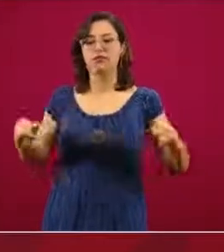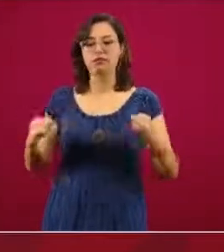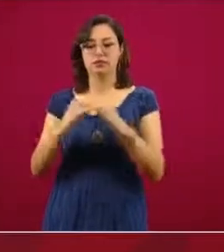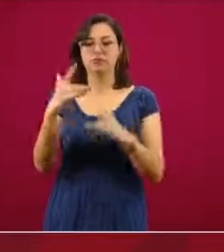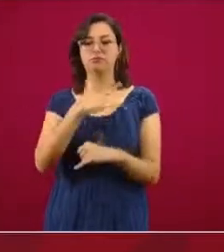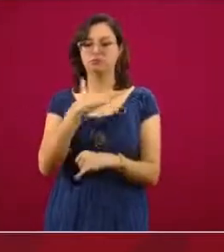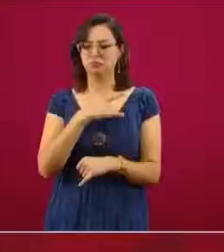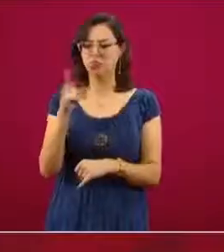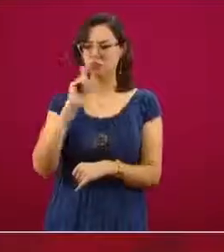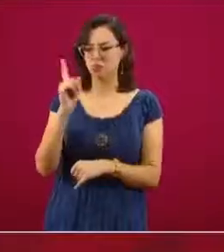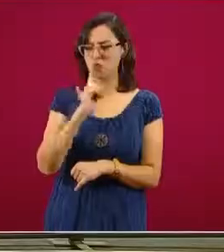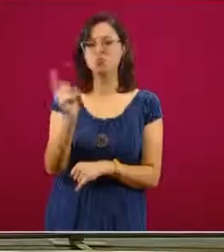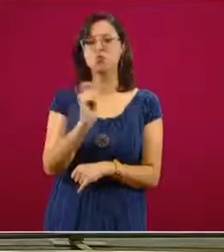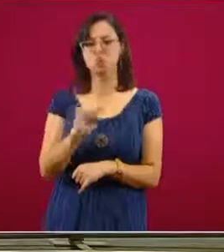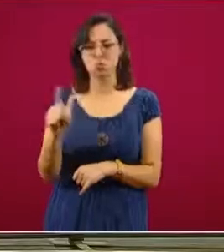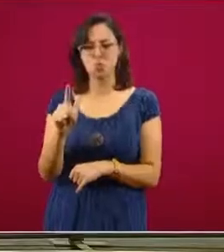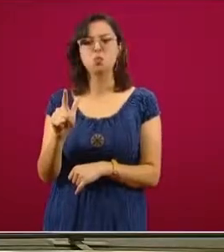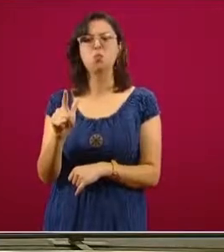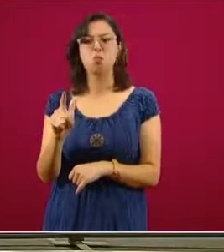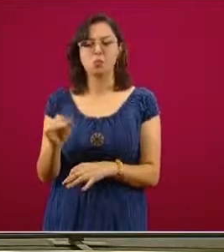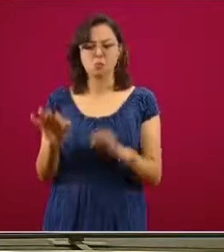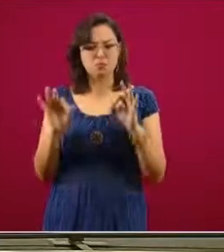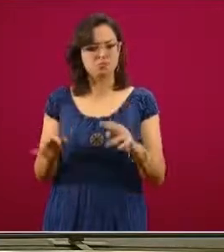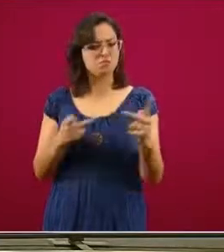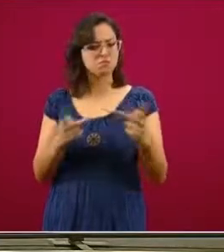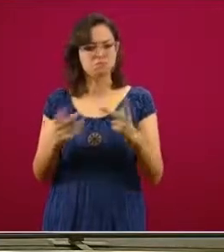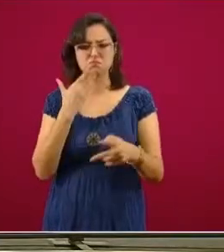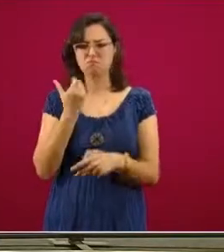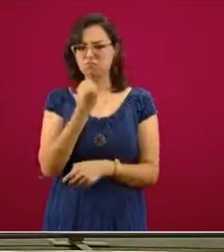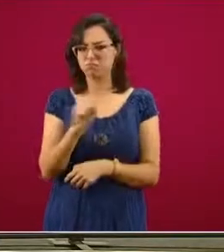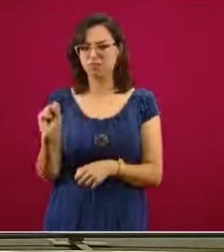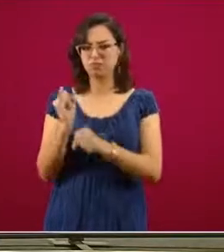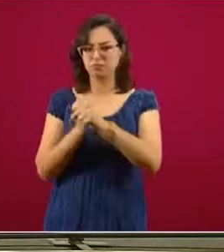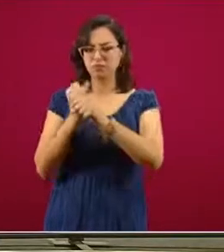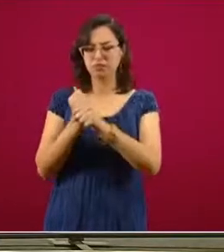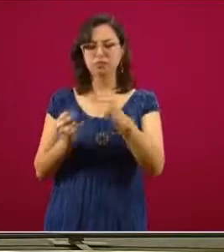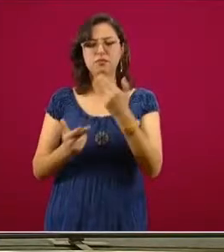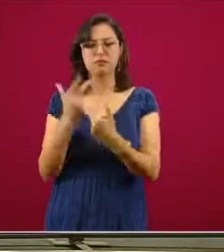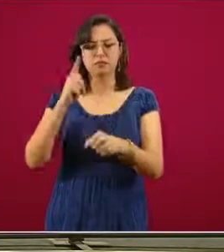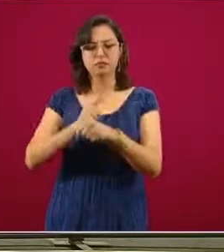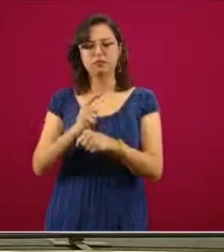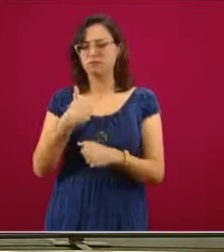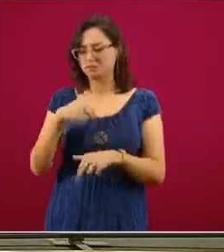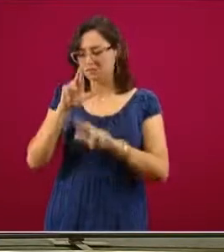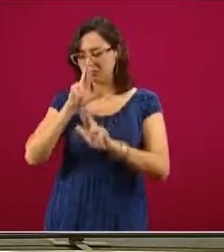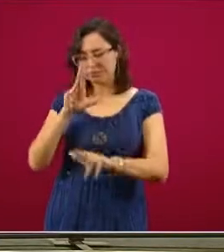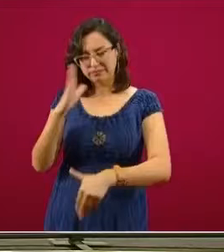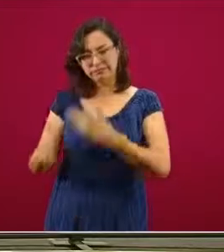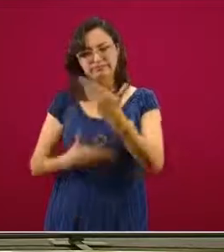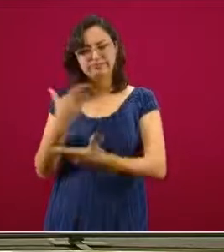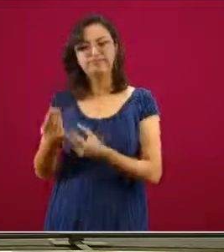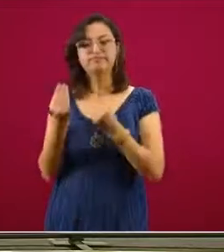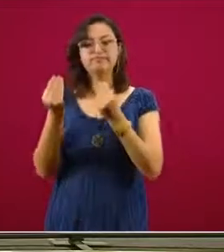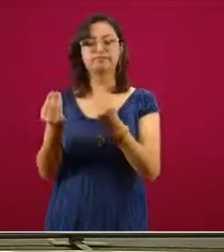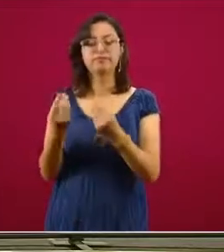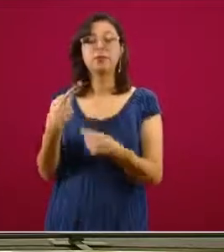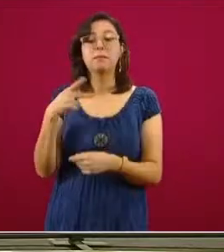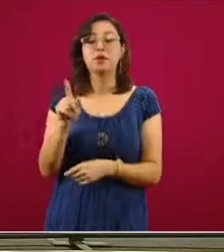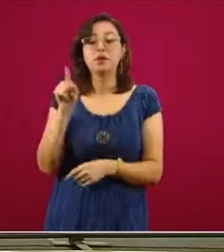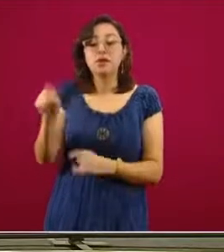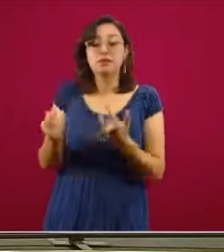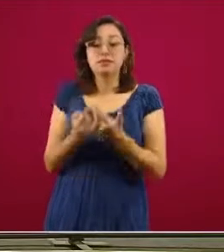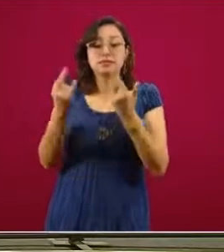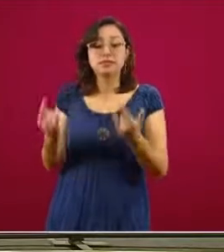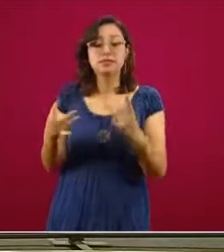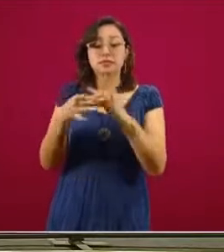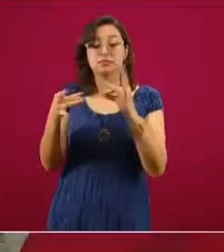una profesional muy competente, muy preparada, es investigadora nacional y la respeto muchísimo. Lo que ella relata es